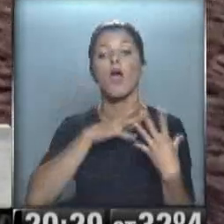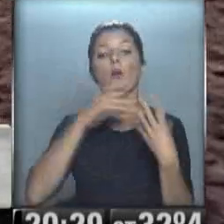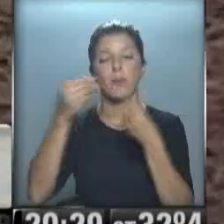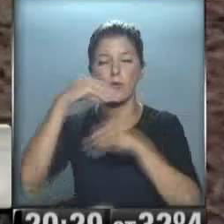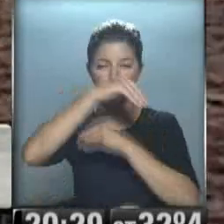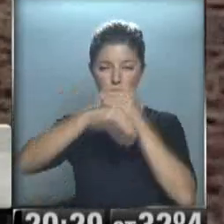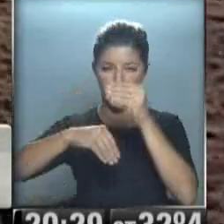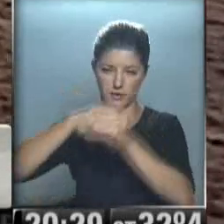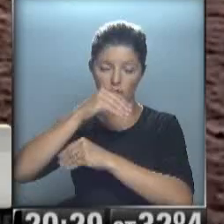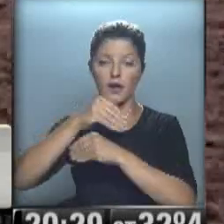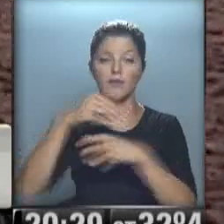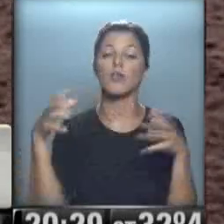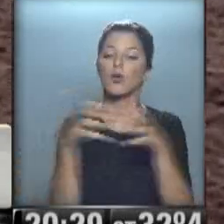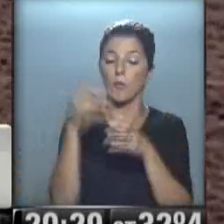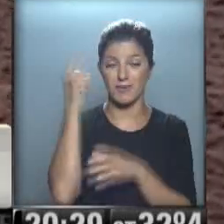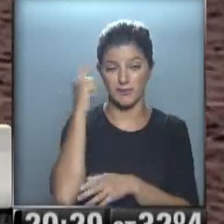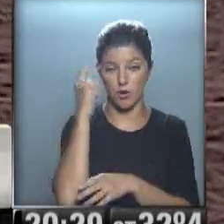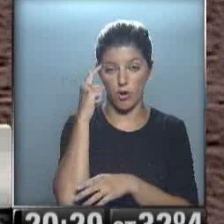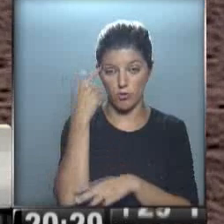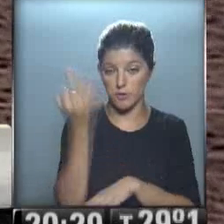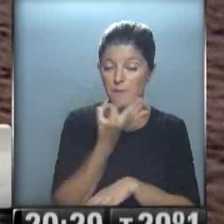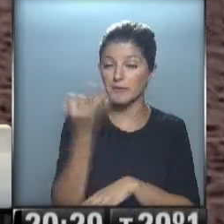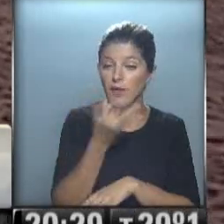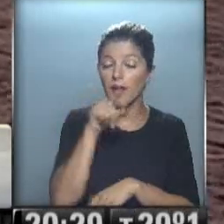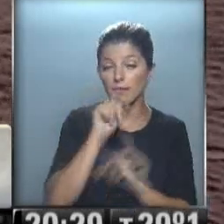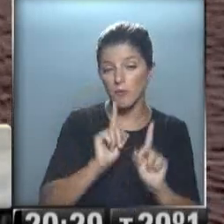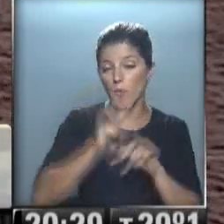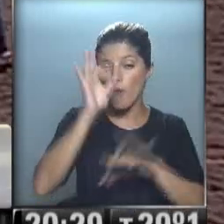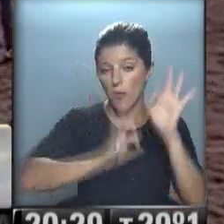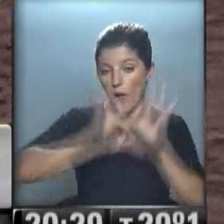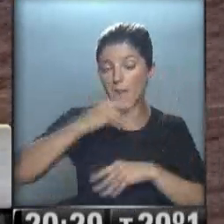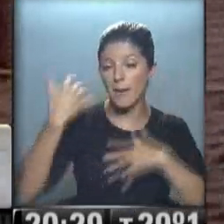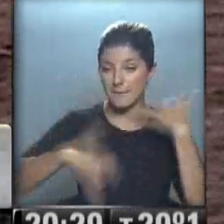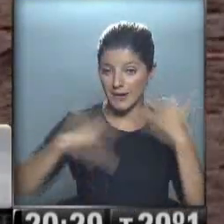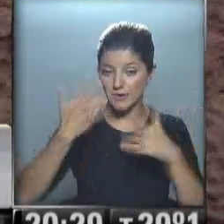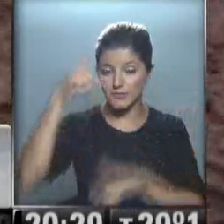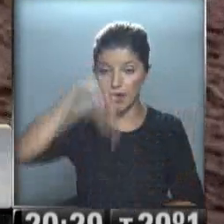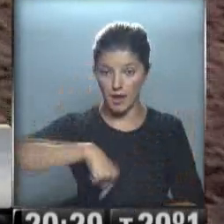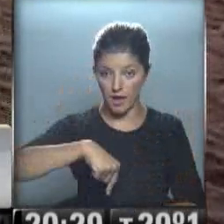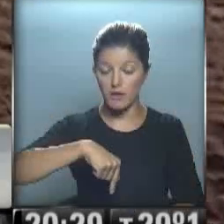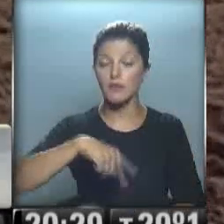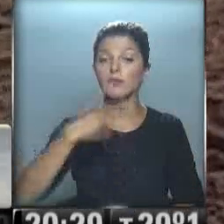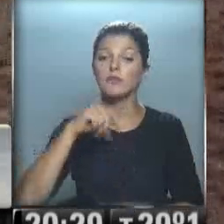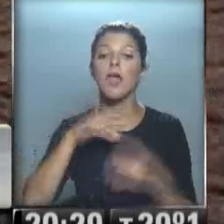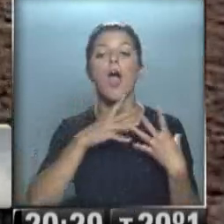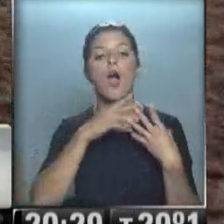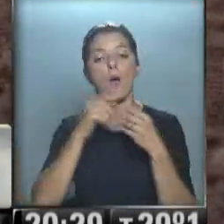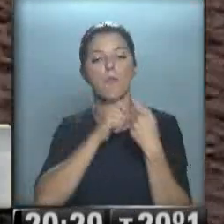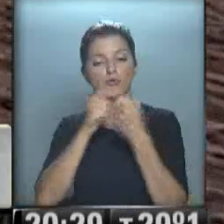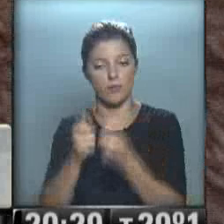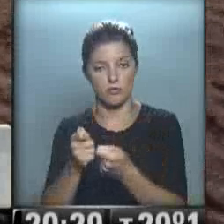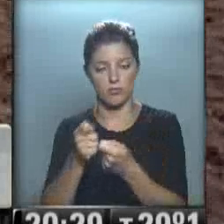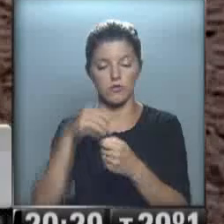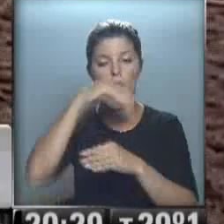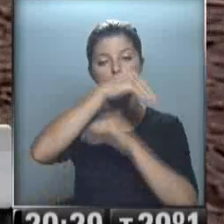con nuestro equipo de psicólogos en crisis que forma parte del programa de emergencias de la provincia acompañando fundamentalmente a